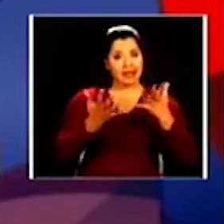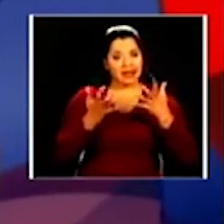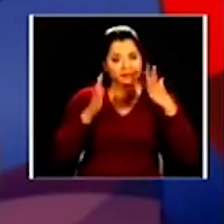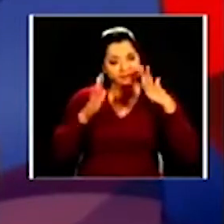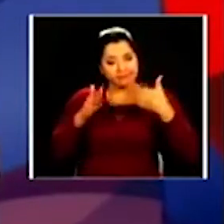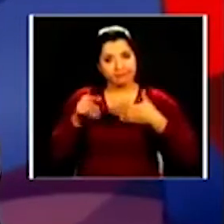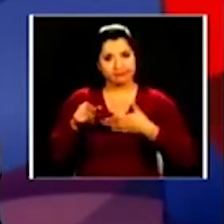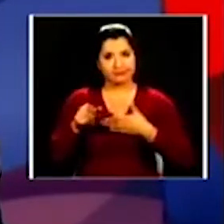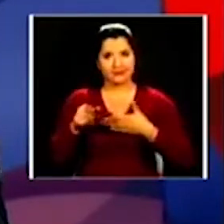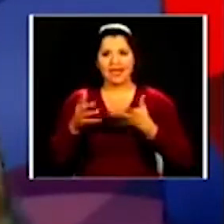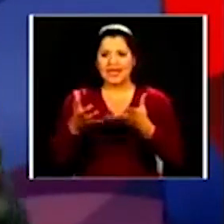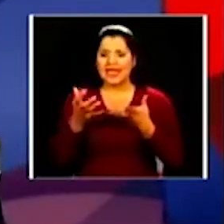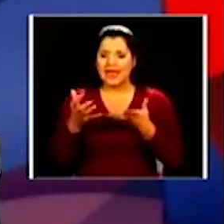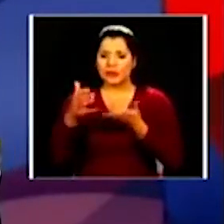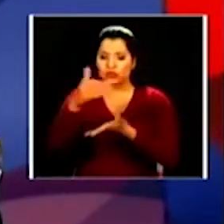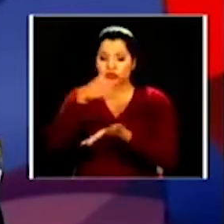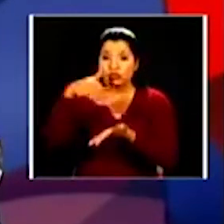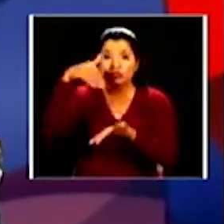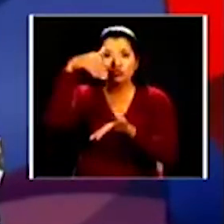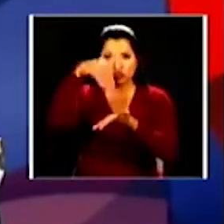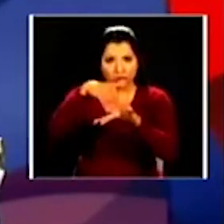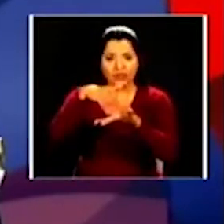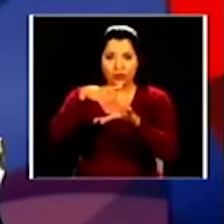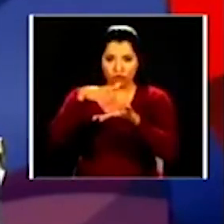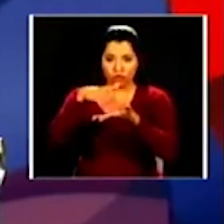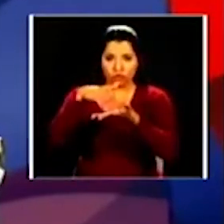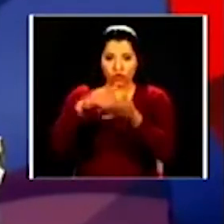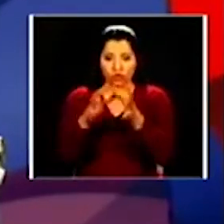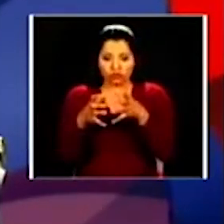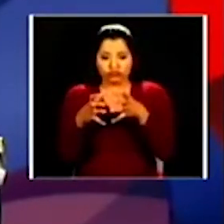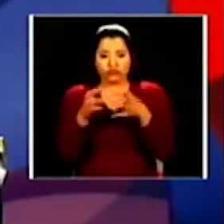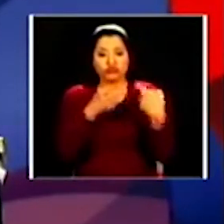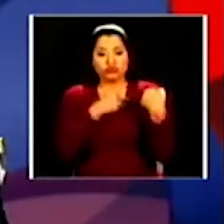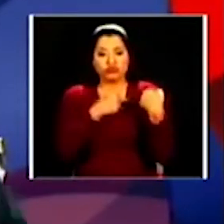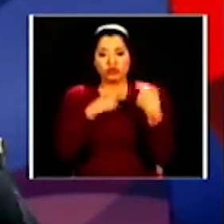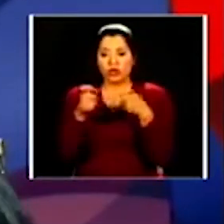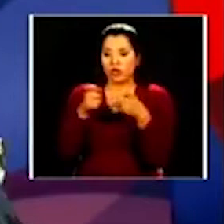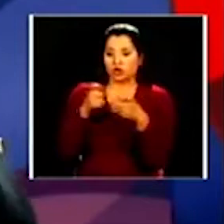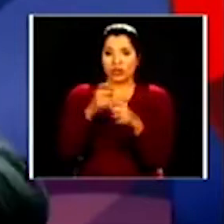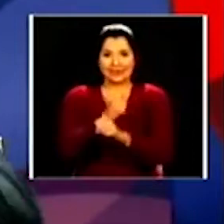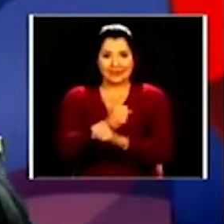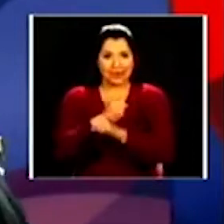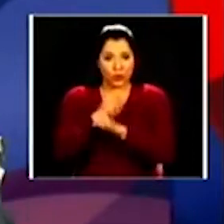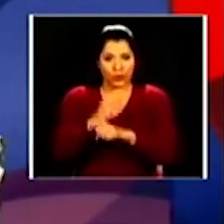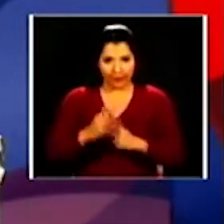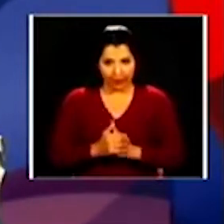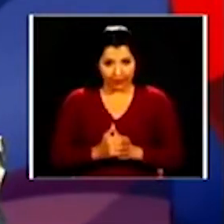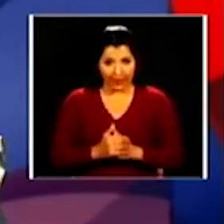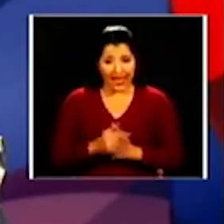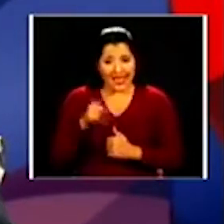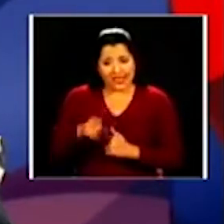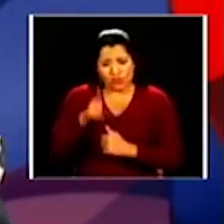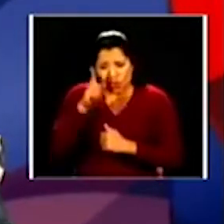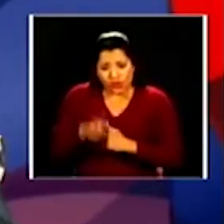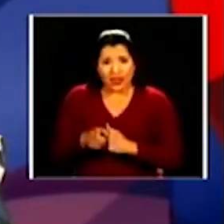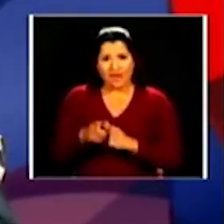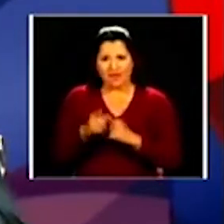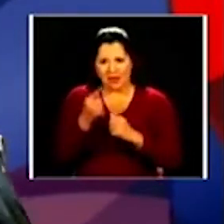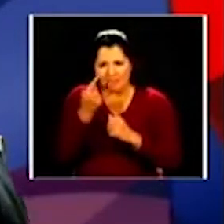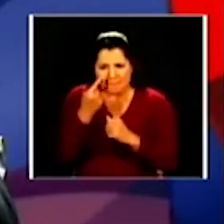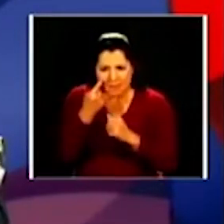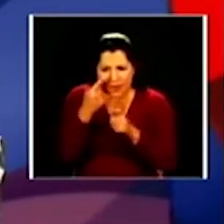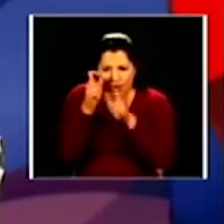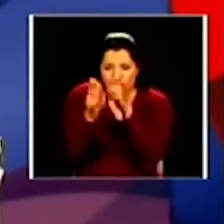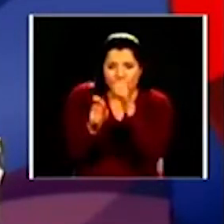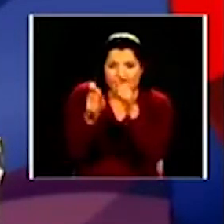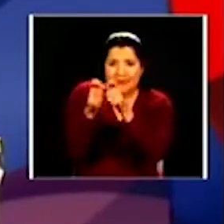de gobierno, un centro de mando relacionado con el tema de seguridad, que tendrá que ver lo específico de la seguridad ciudadana con los